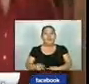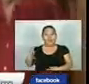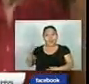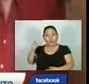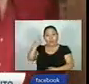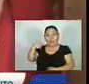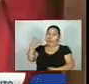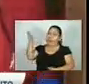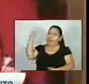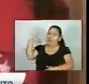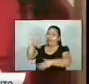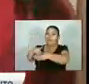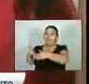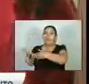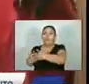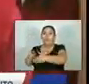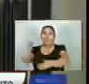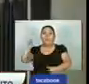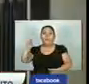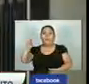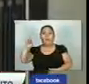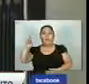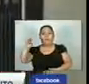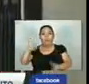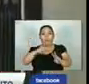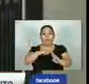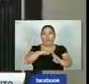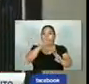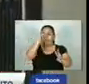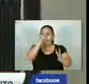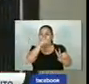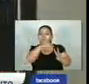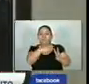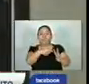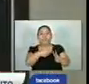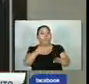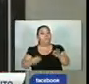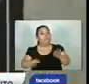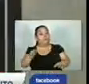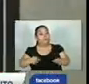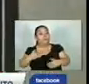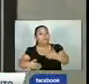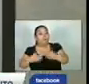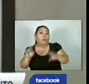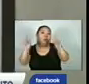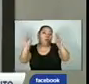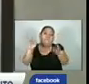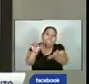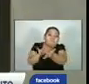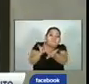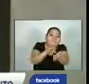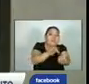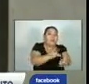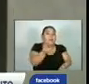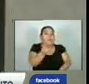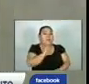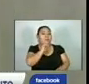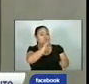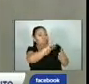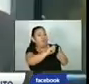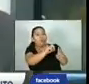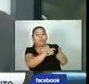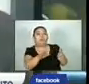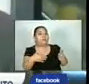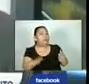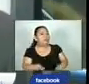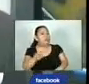Exdiputado del FMLN Medardo González y Lorena Peña enfrentan acusaciones por presunto enriquecimiento ilícito. Se les cuestiona el